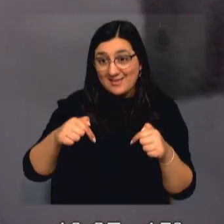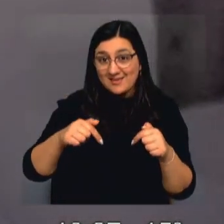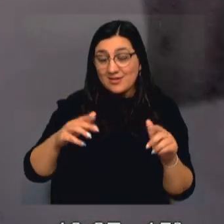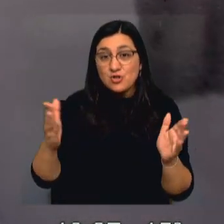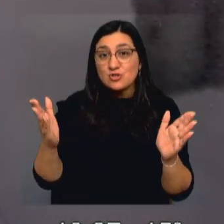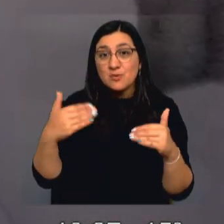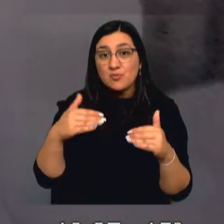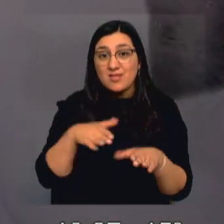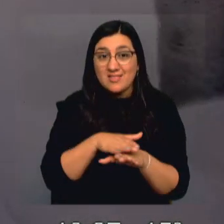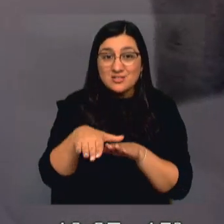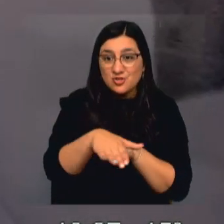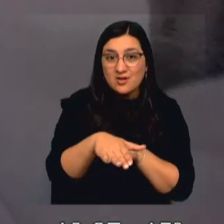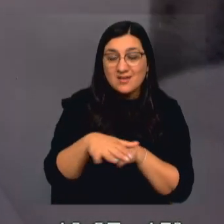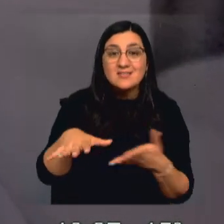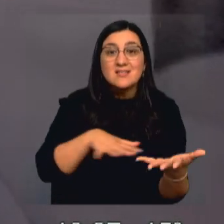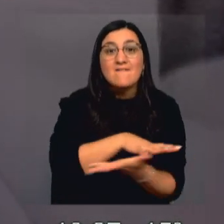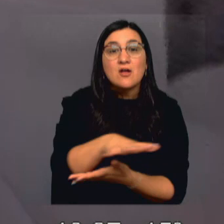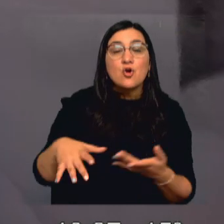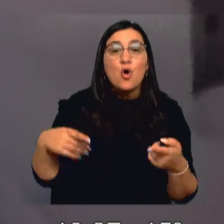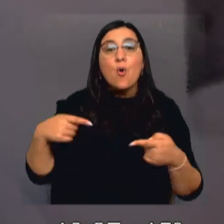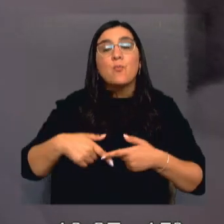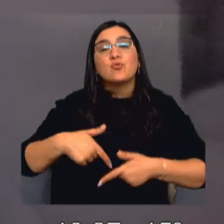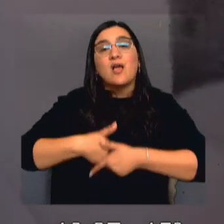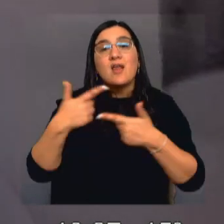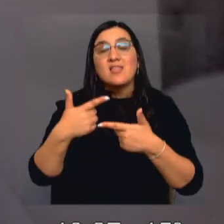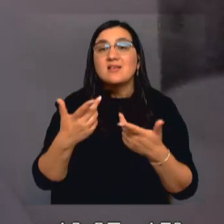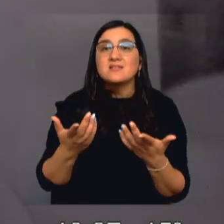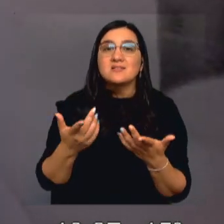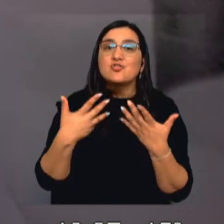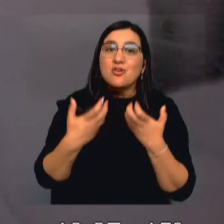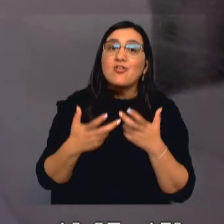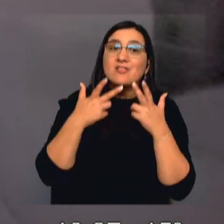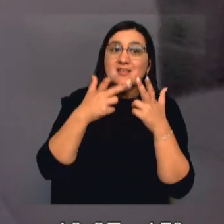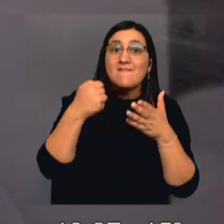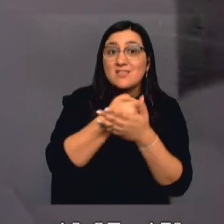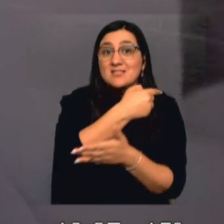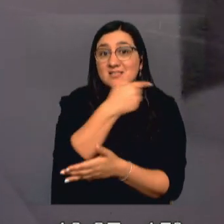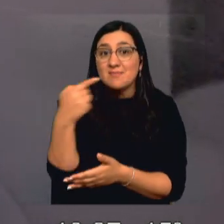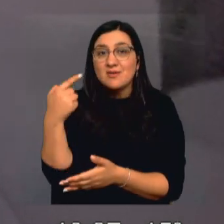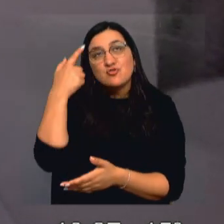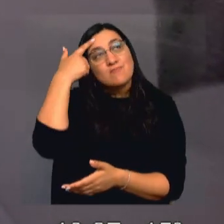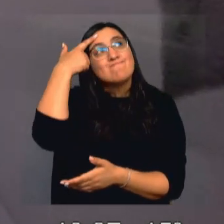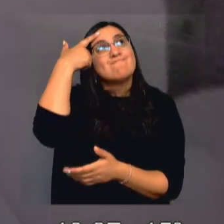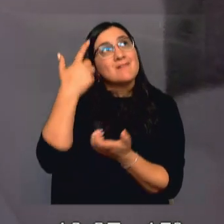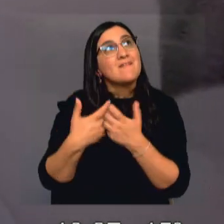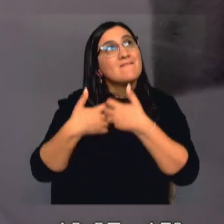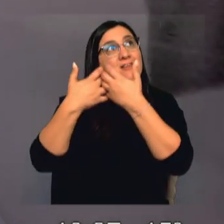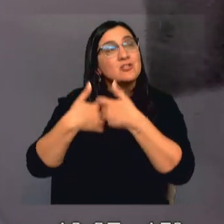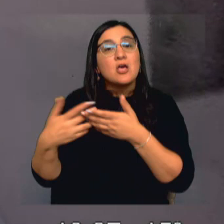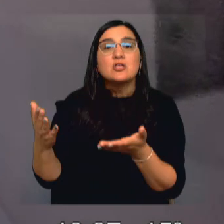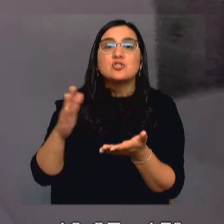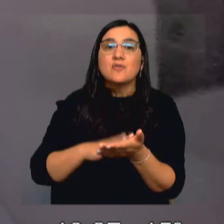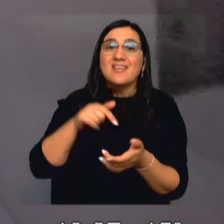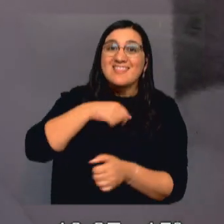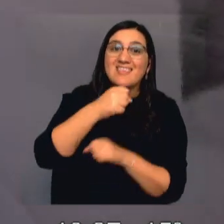se puede estacionar en esta vereda. Estoy en el barrio Punta Carretas y les quiero decir que el fin de semana estuve reflexionando sobre que